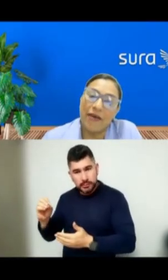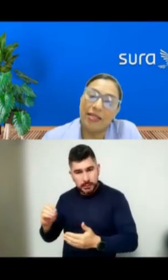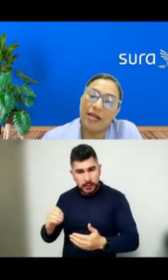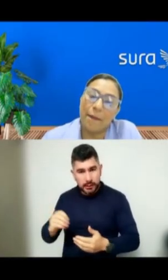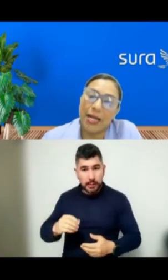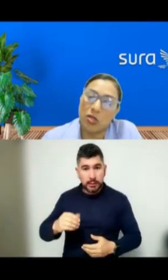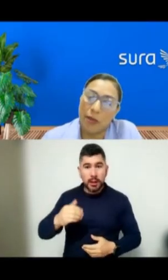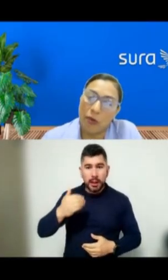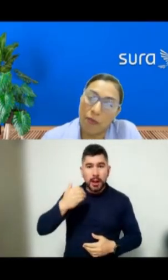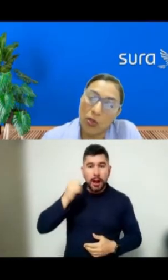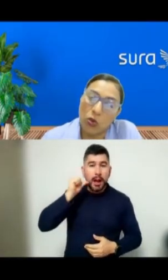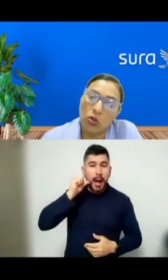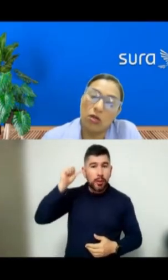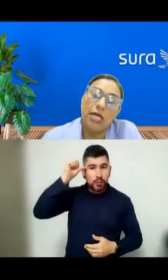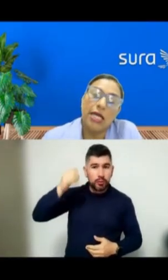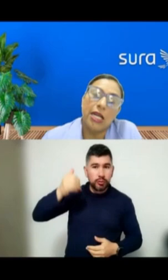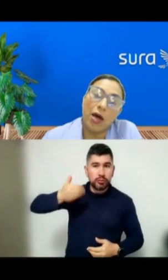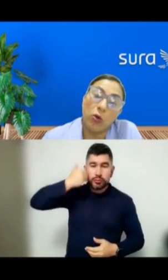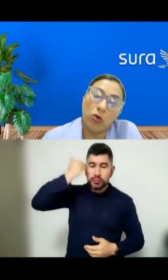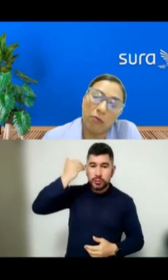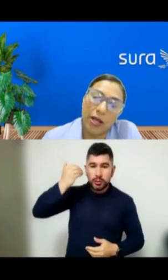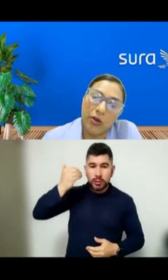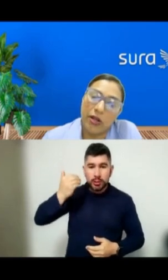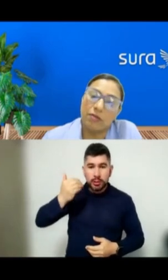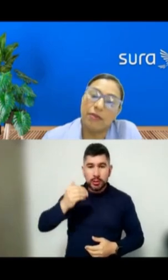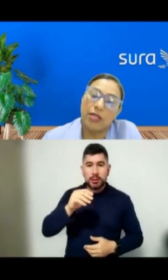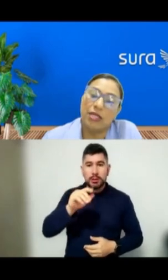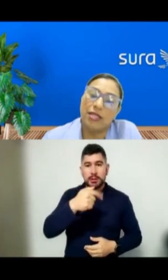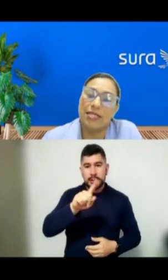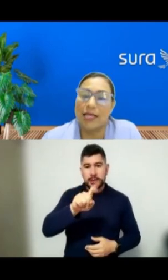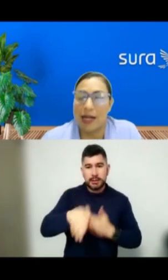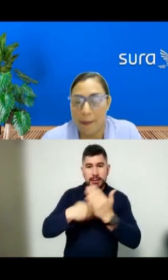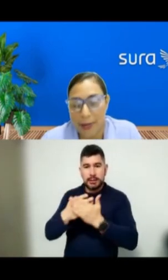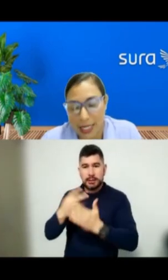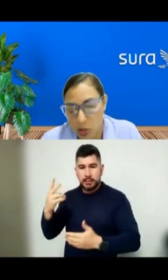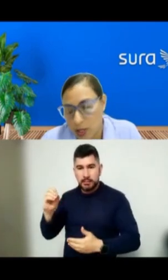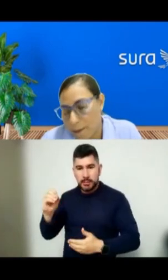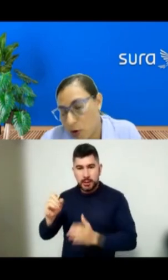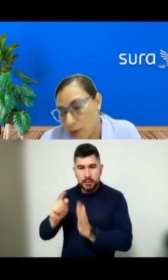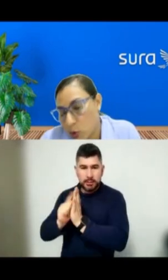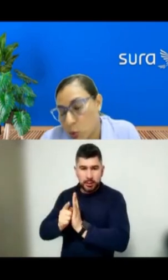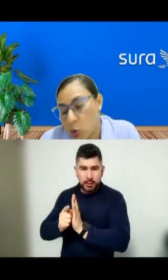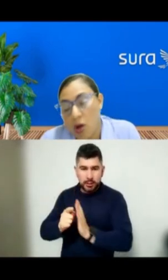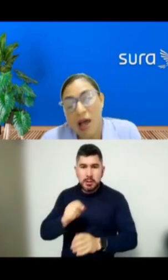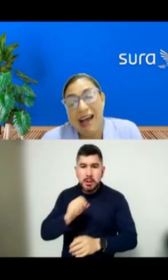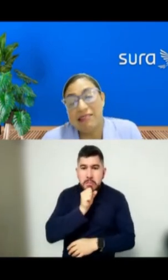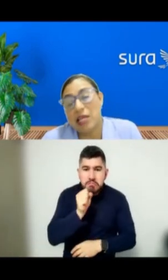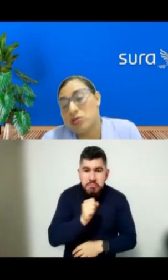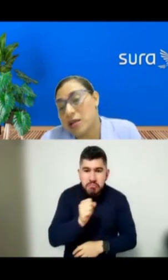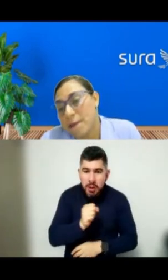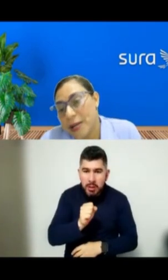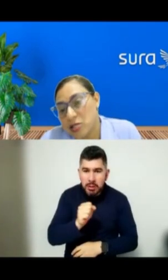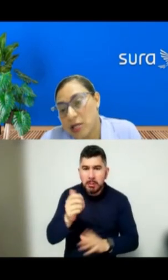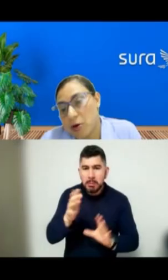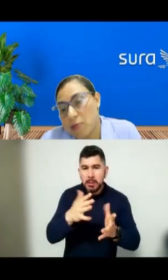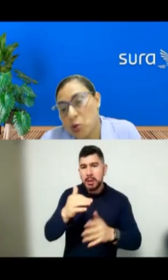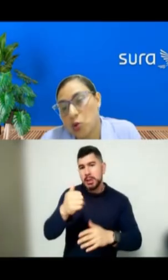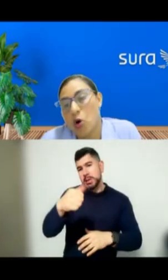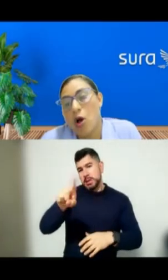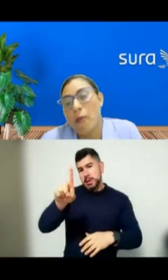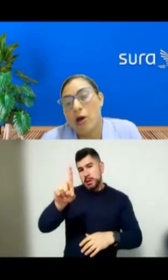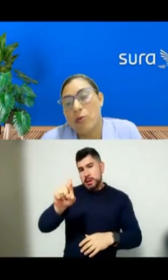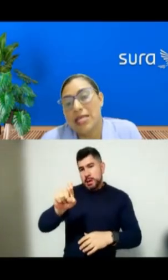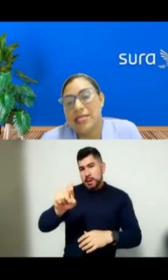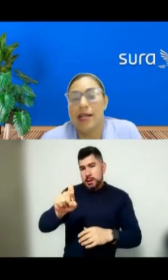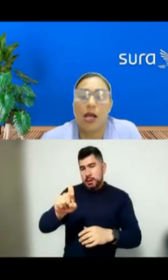de 16 a 20 respiraciones por minuto. Y los adultos mayores, menos de 16 respiraciones por minuto. Hasta 12 respiraciones